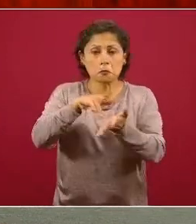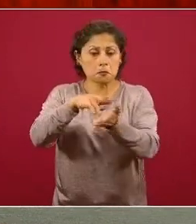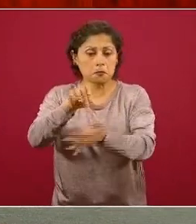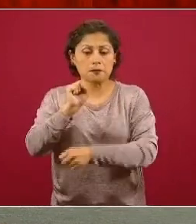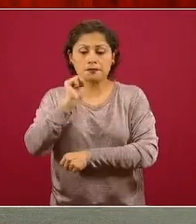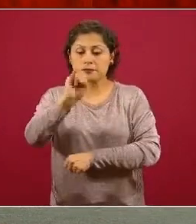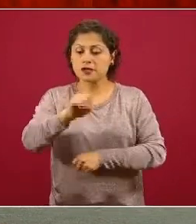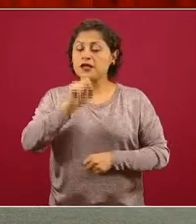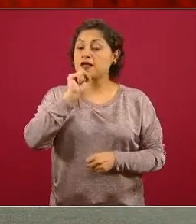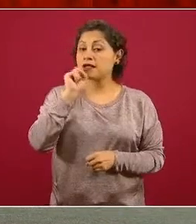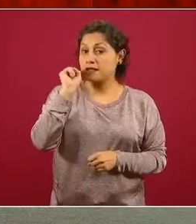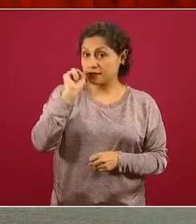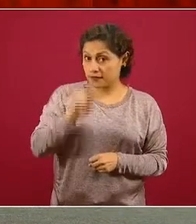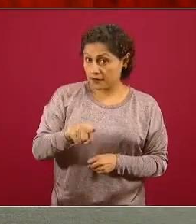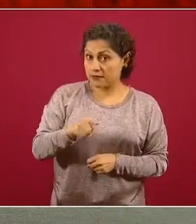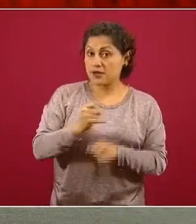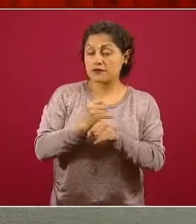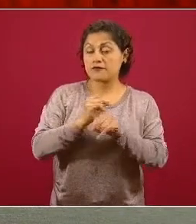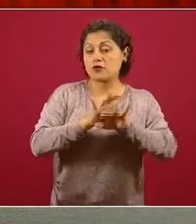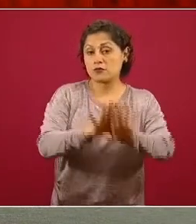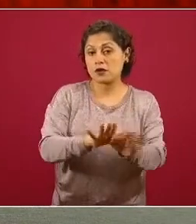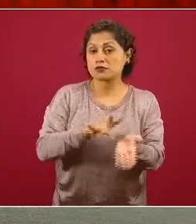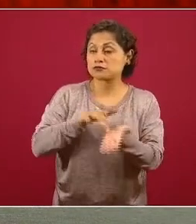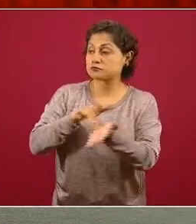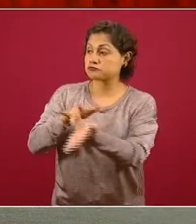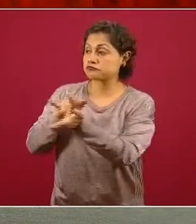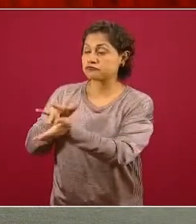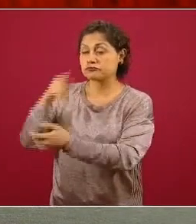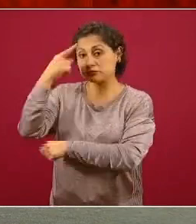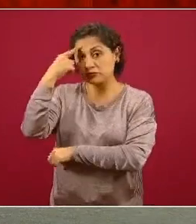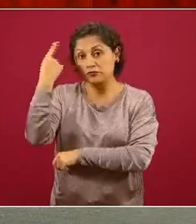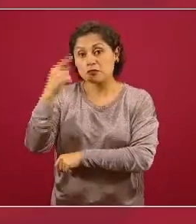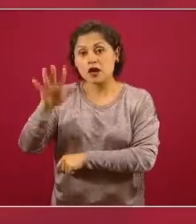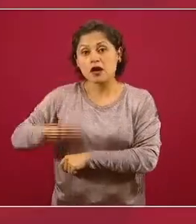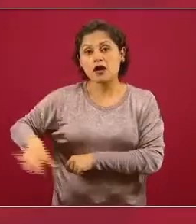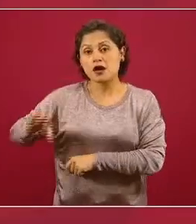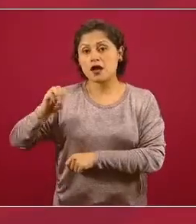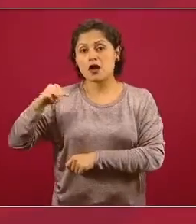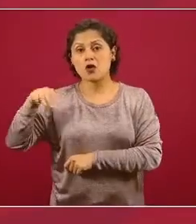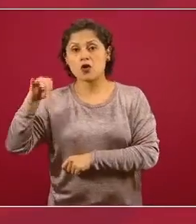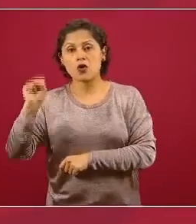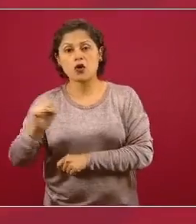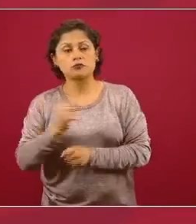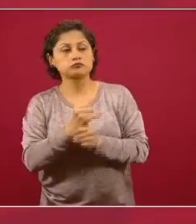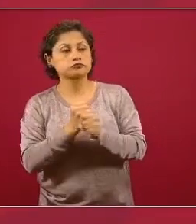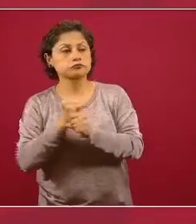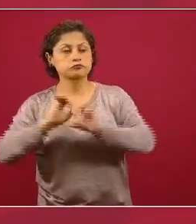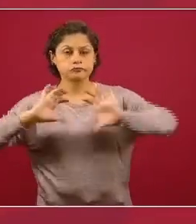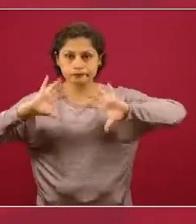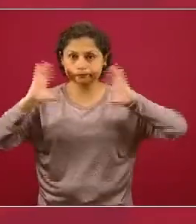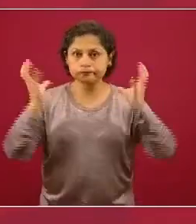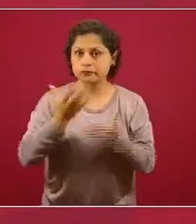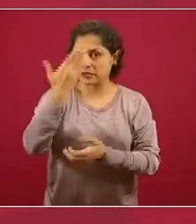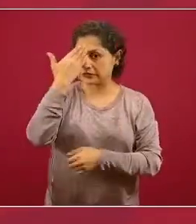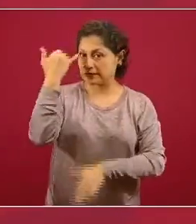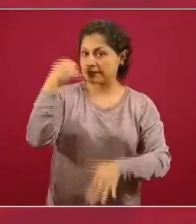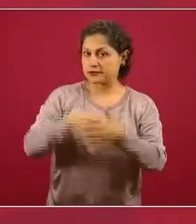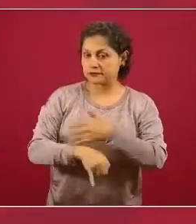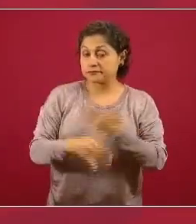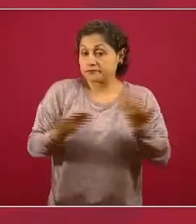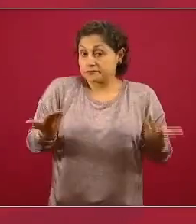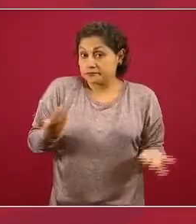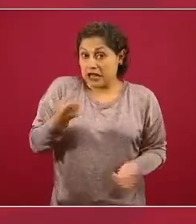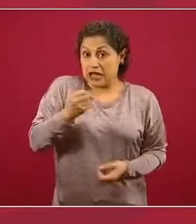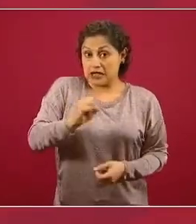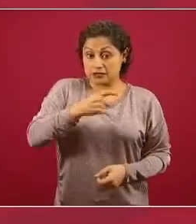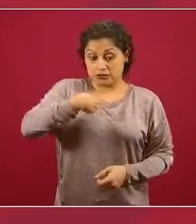contribuir también a la generación de conocimiento para la salud del mundo, etcétera, ¿no? Esa es la postura que históricamente ha